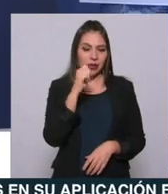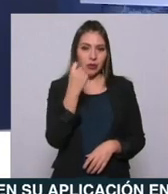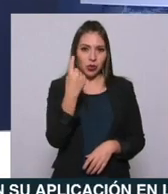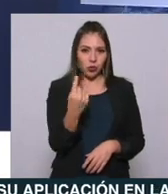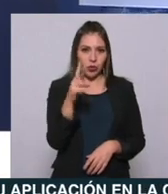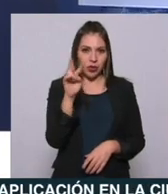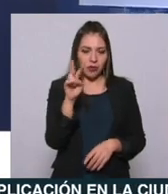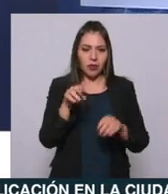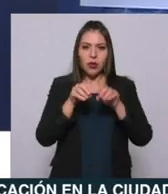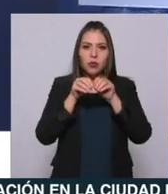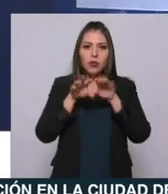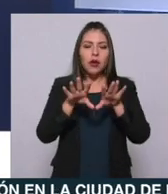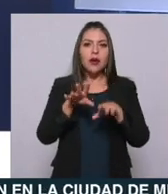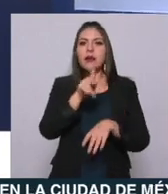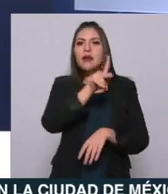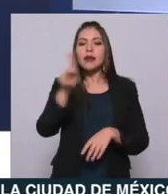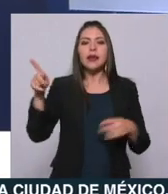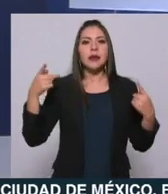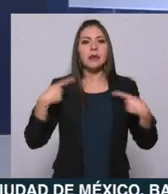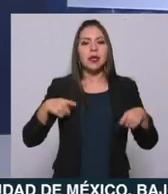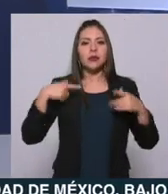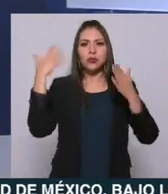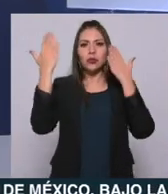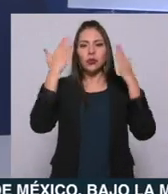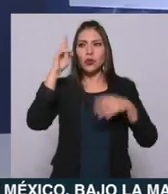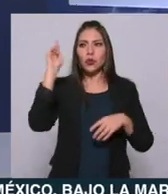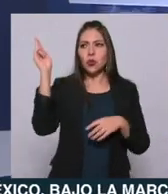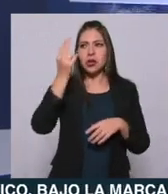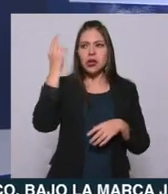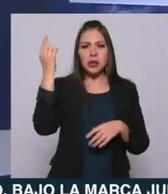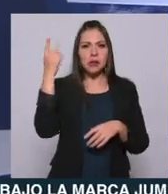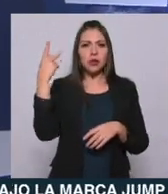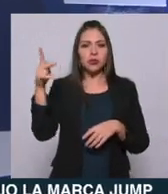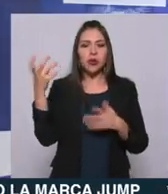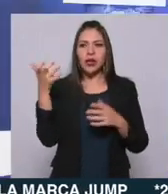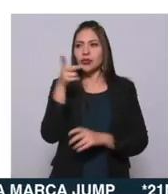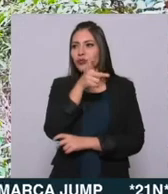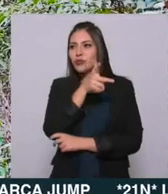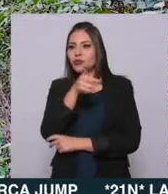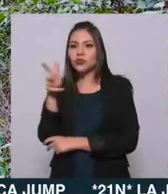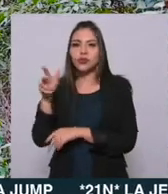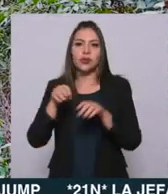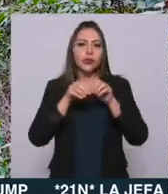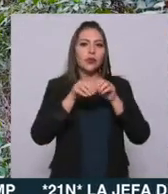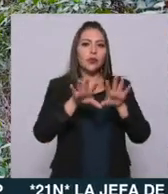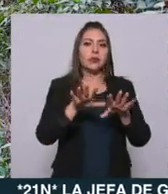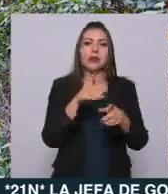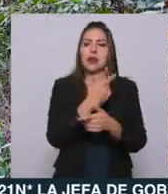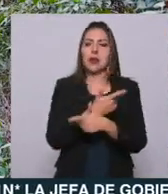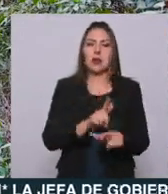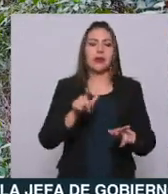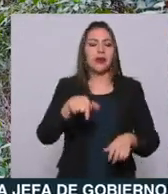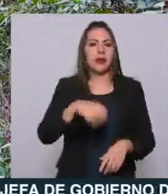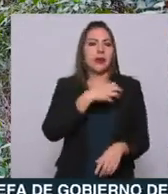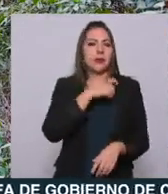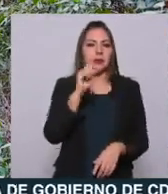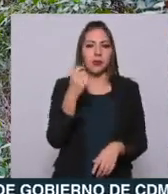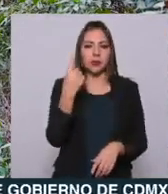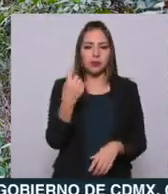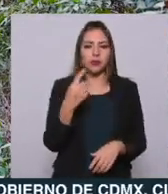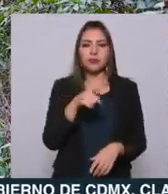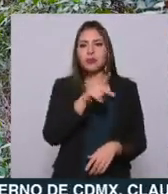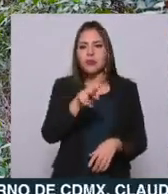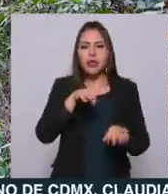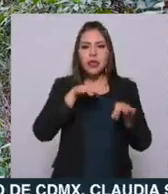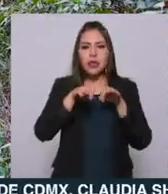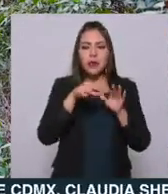que produzcan estudiantes universitarios con plena libertad de expresión en la pantalla de Capital 21. Los trabajos presentados serán revisados